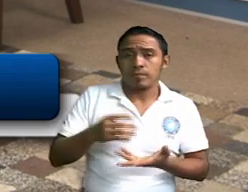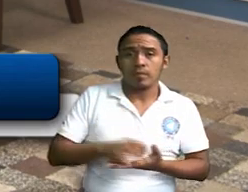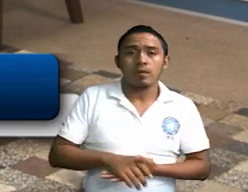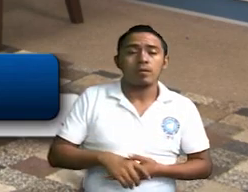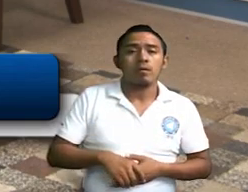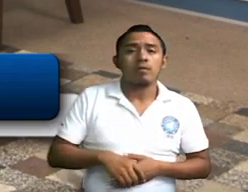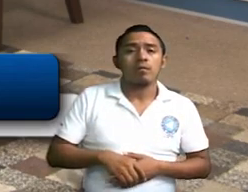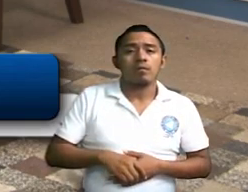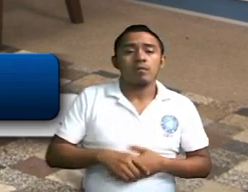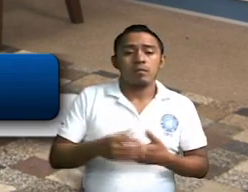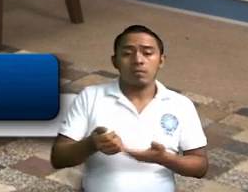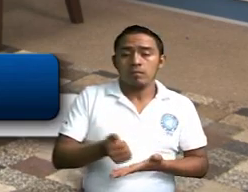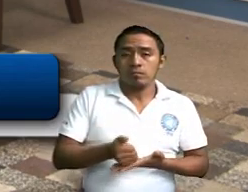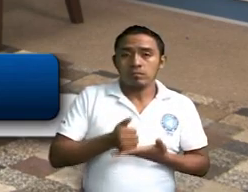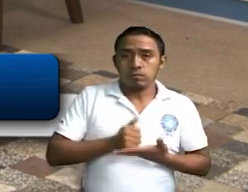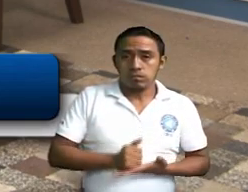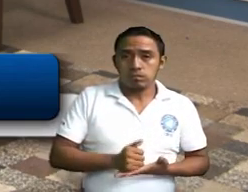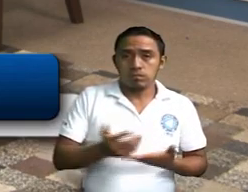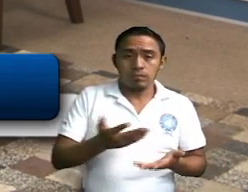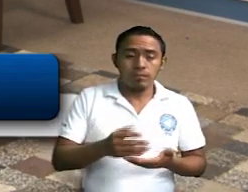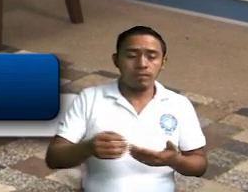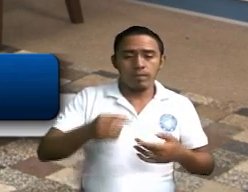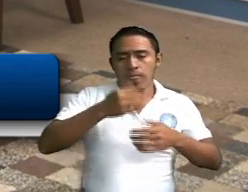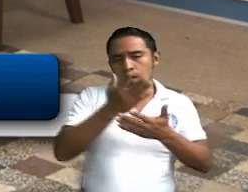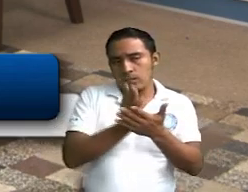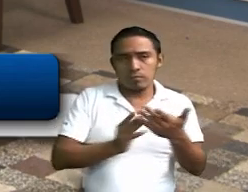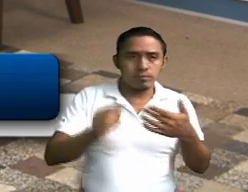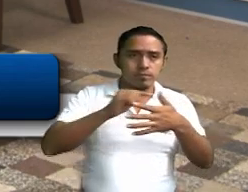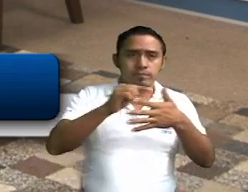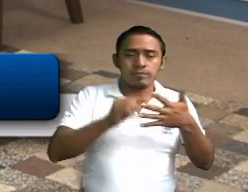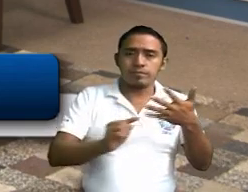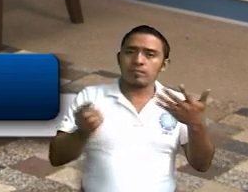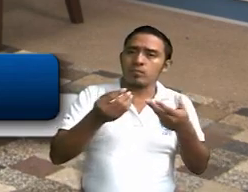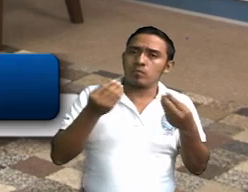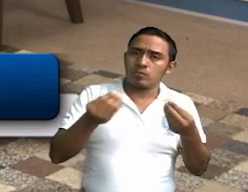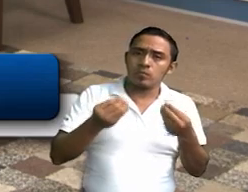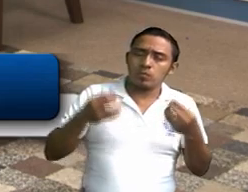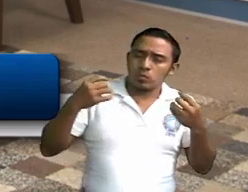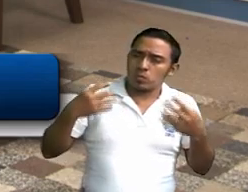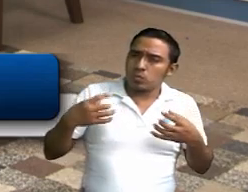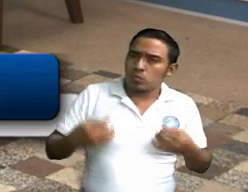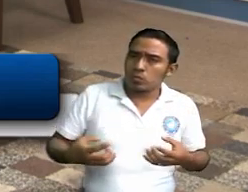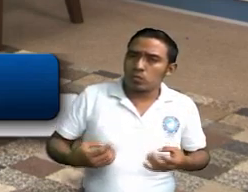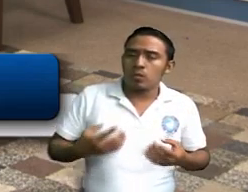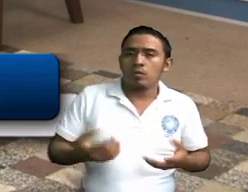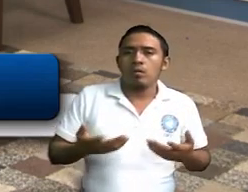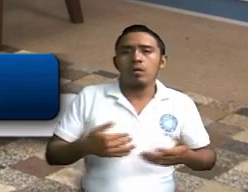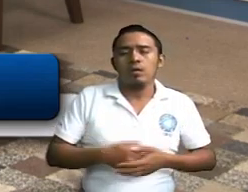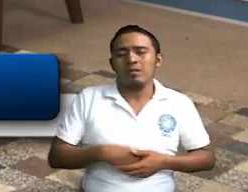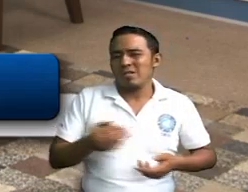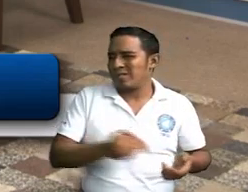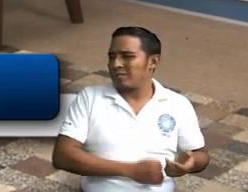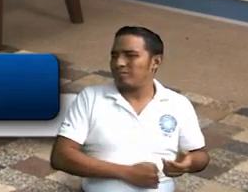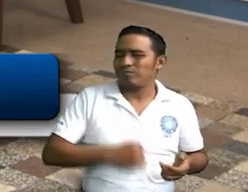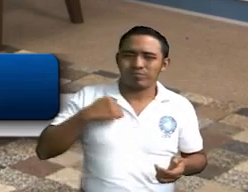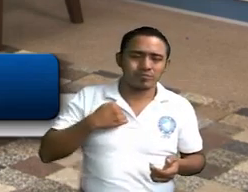que ayudan a amortiguar un poco lo que son las sintomatologías. ¿Qué es el dolor principalmente? El dolor es la molestia principal de